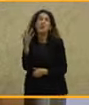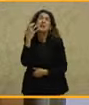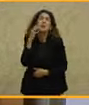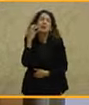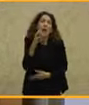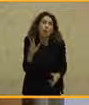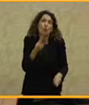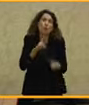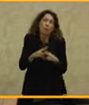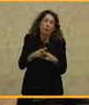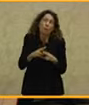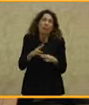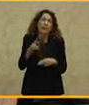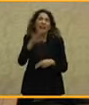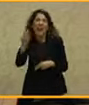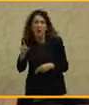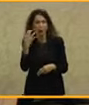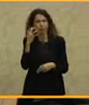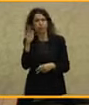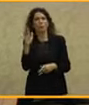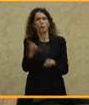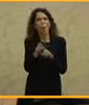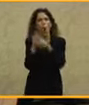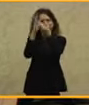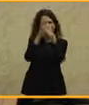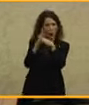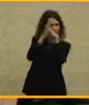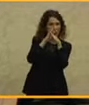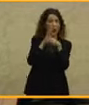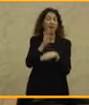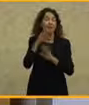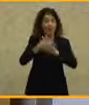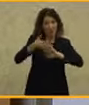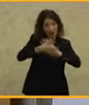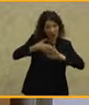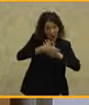por no llamarlo otra cosa, que es de ocultación. O sea, igual que tú comentabas